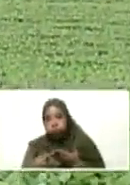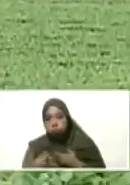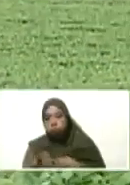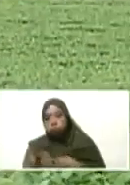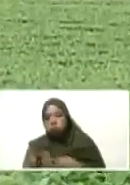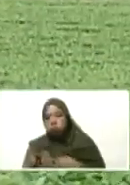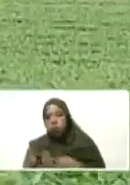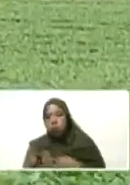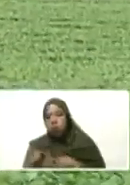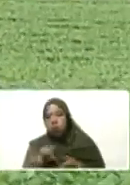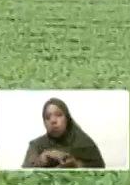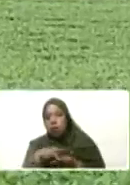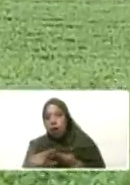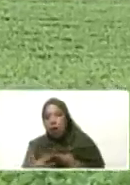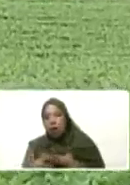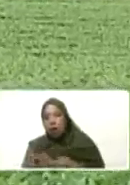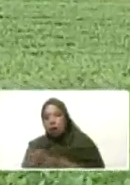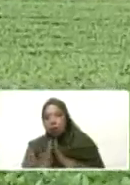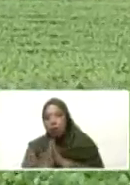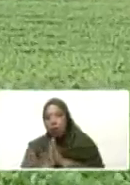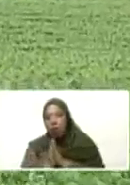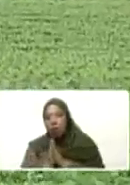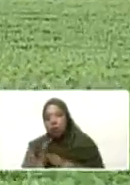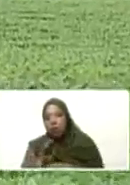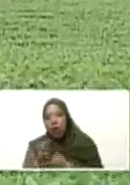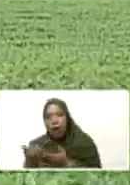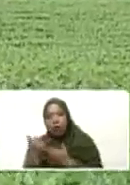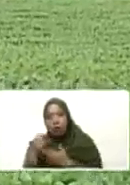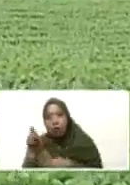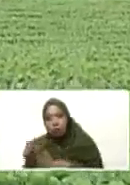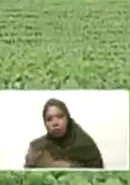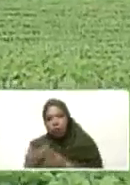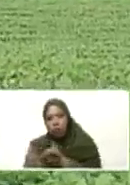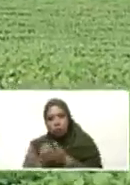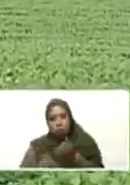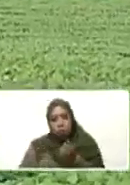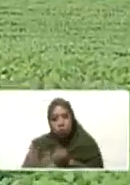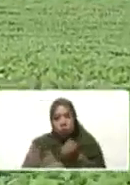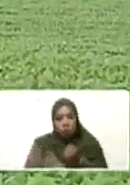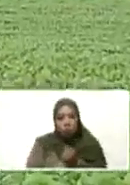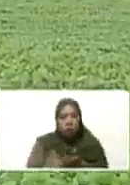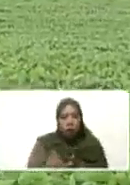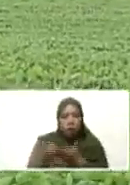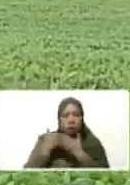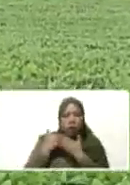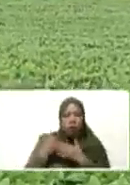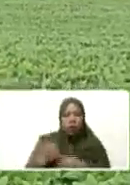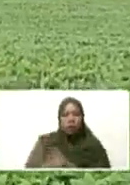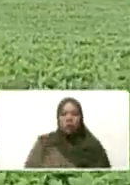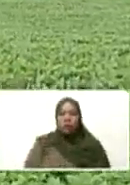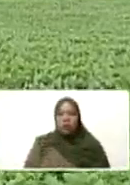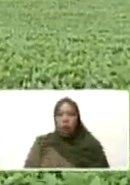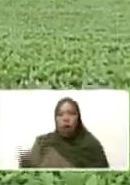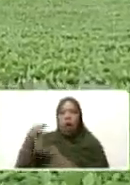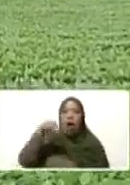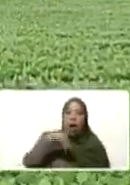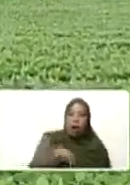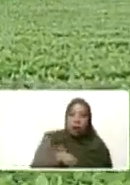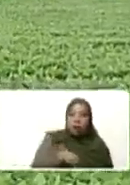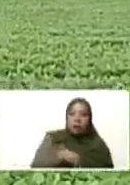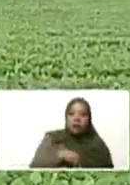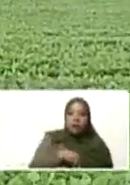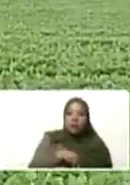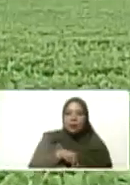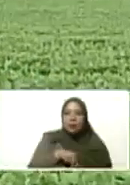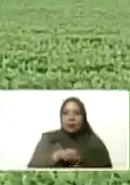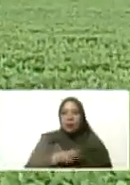Vamos a montar aquí, aguántalo. Ernesto, eso, aguántalo, ayúdalo, empújalo. Bueno, aquí vamos con Ernesto Luna,